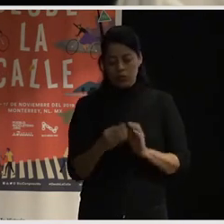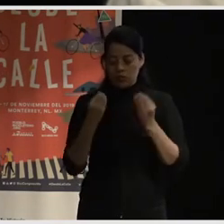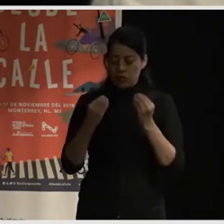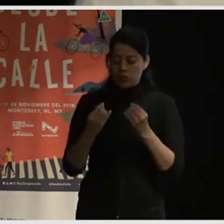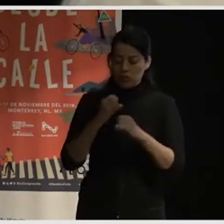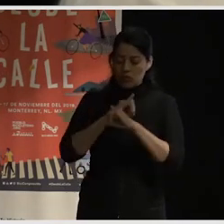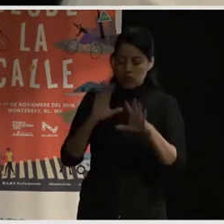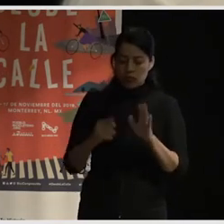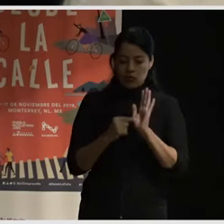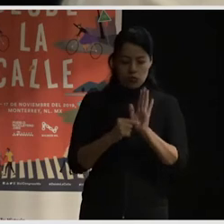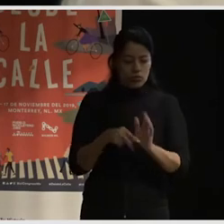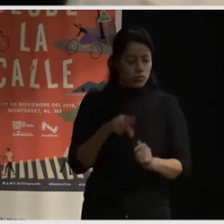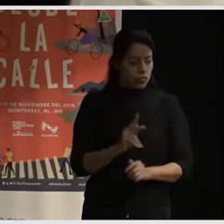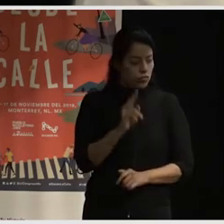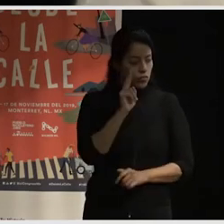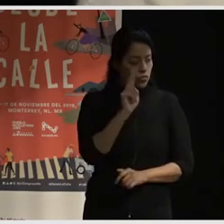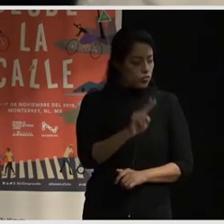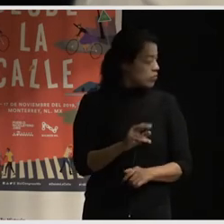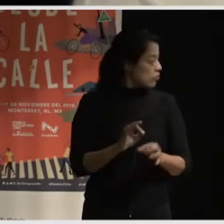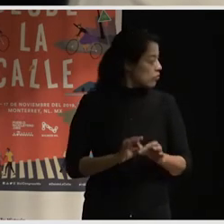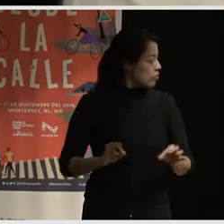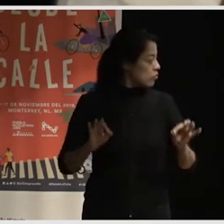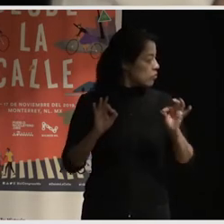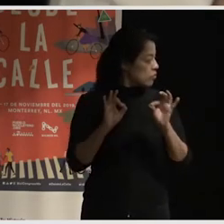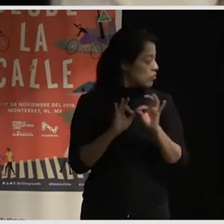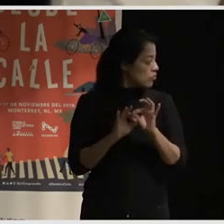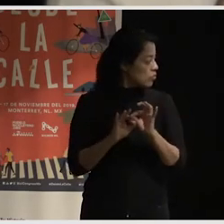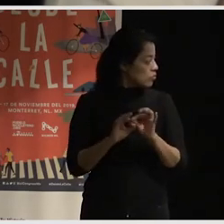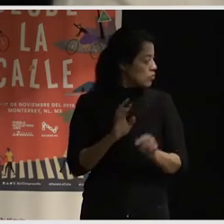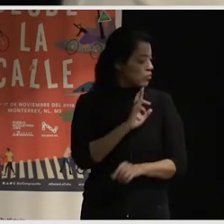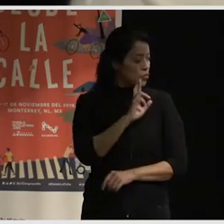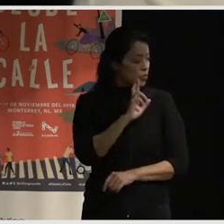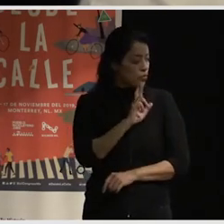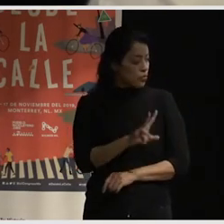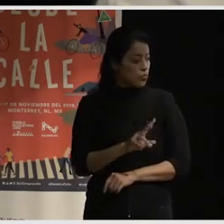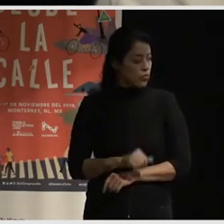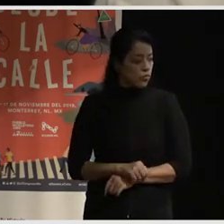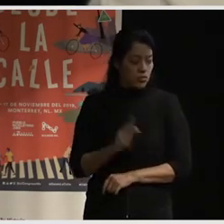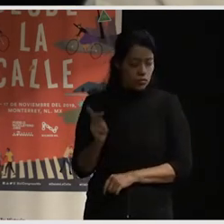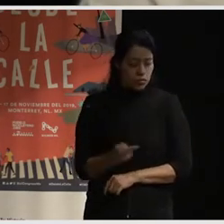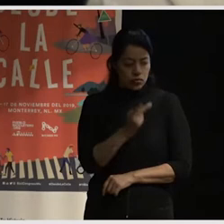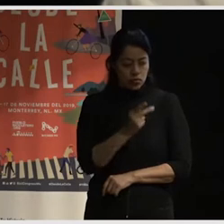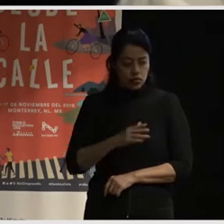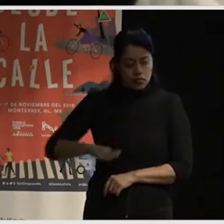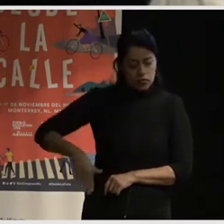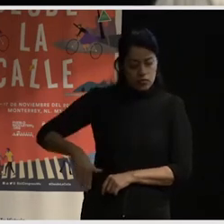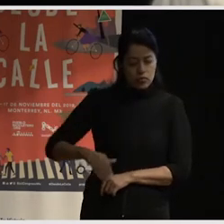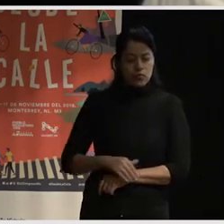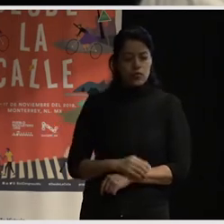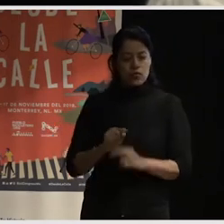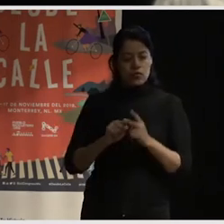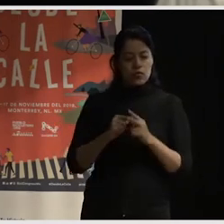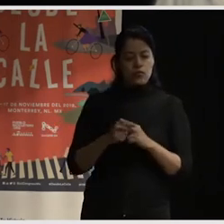pero en fin creo que lo que importa y tratando un poco de responder la pregunta que nos decía al